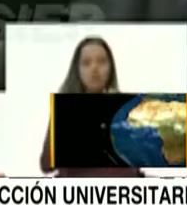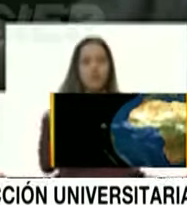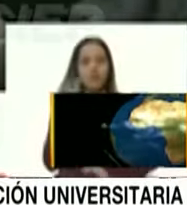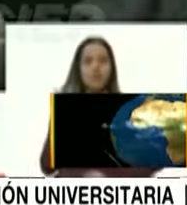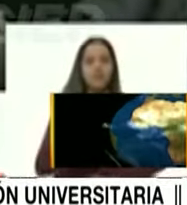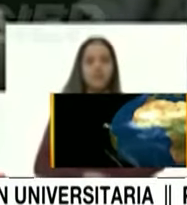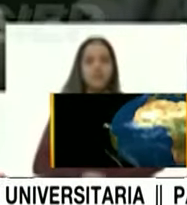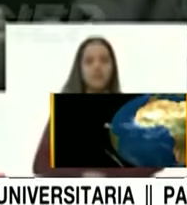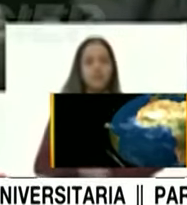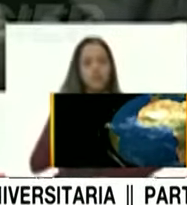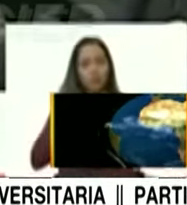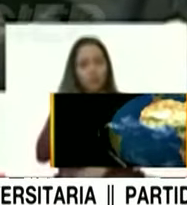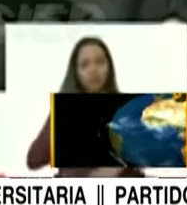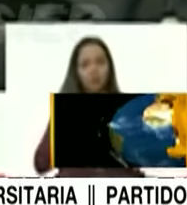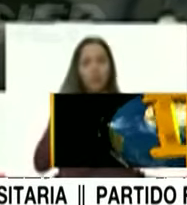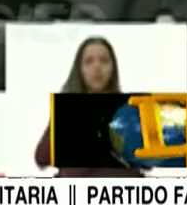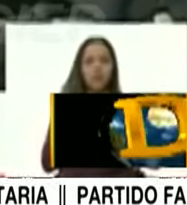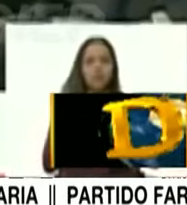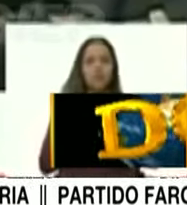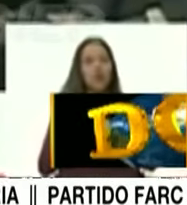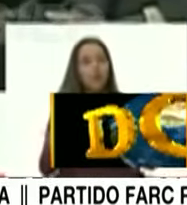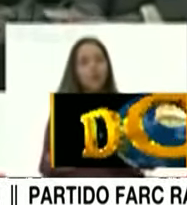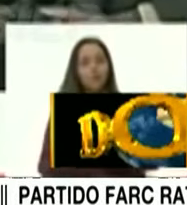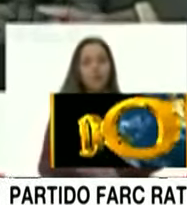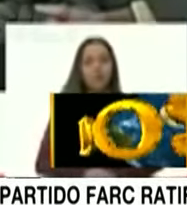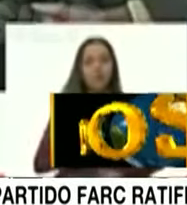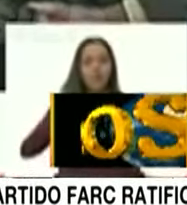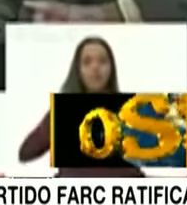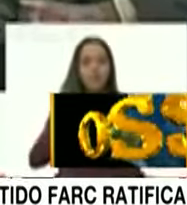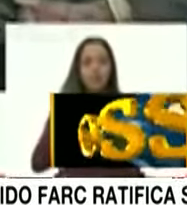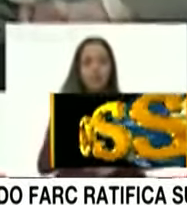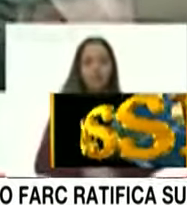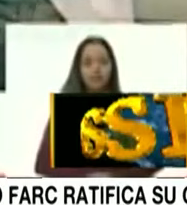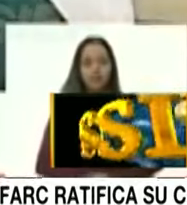Complacido, muy complacido de su presencia en este acto